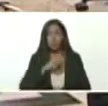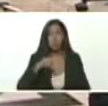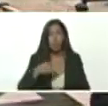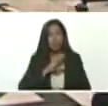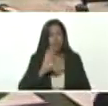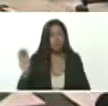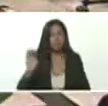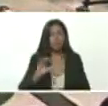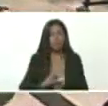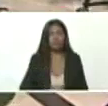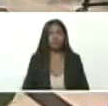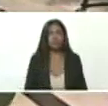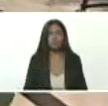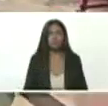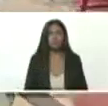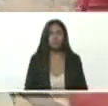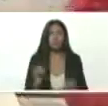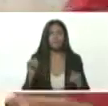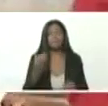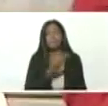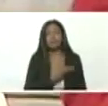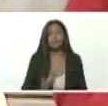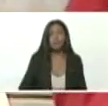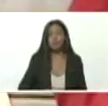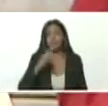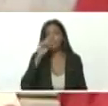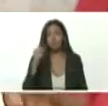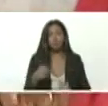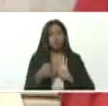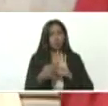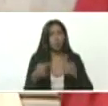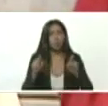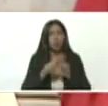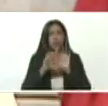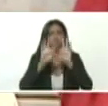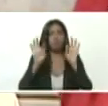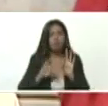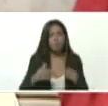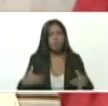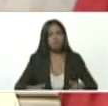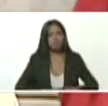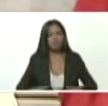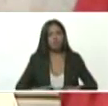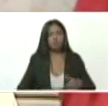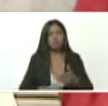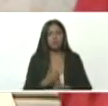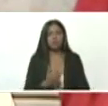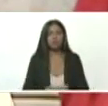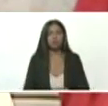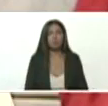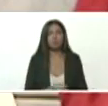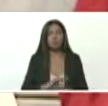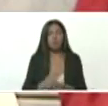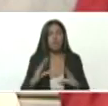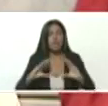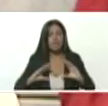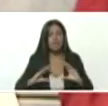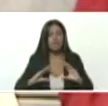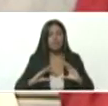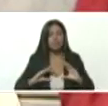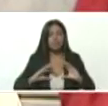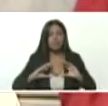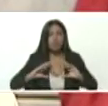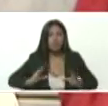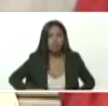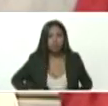patria. Presidente Maduro ha dado un ejemplo de esfuerzo, porque no hemos descansado.